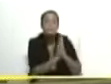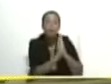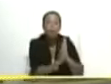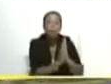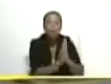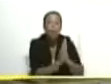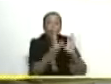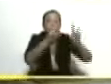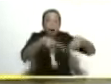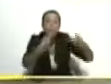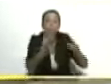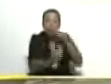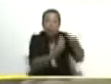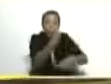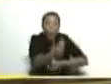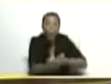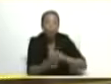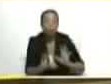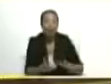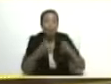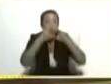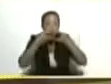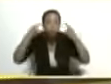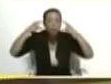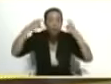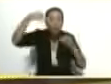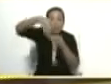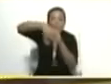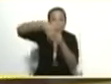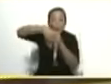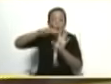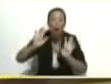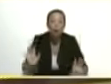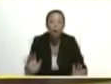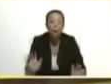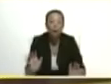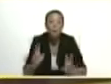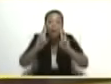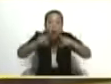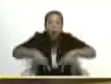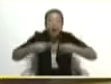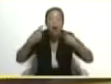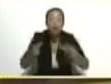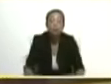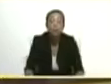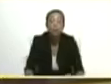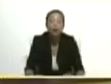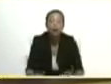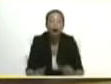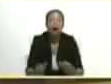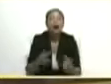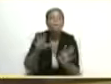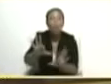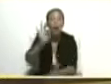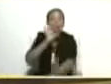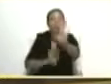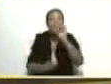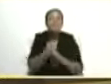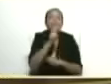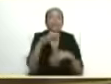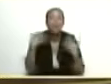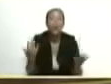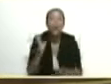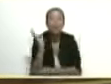y realizar las elecciones para renovar y para elegir